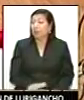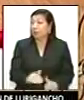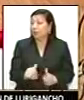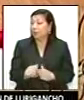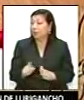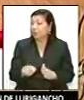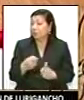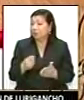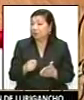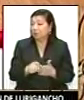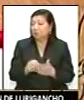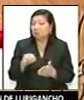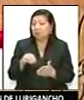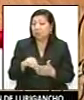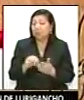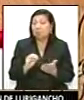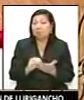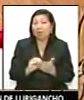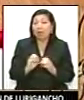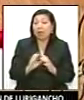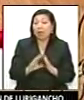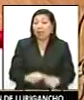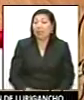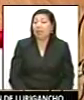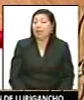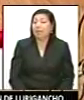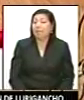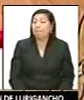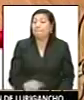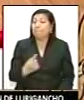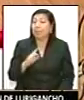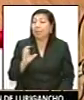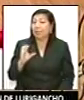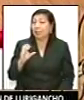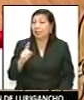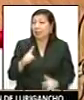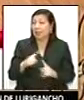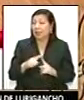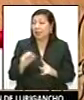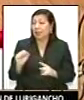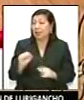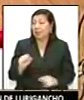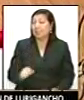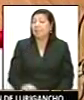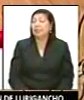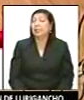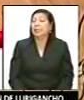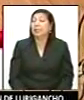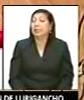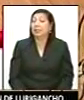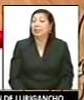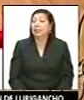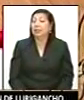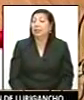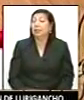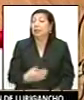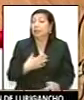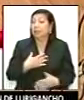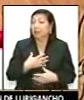toda vez que el autógrafo propone con claridad que para el cálculo de la CTS de los trabajadores del Seguro Social de